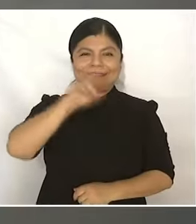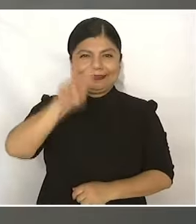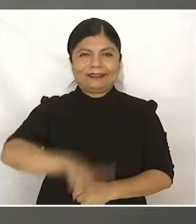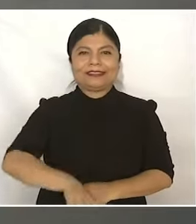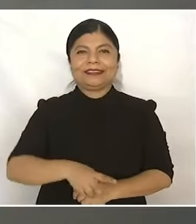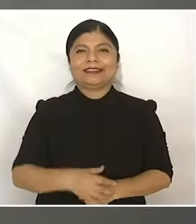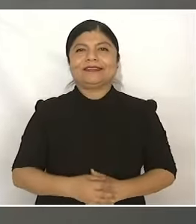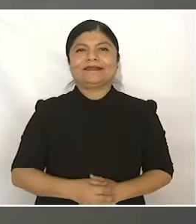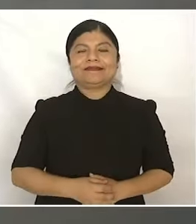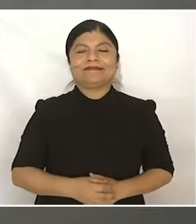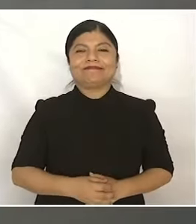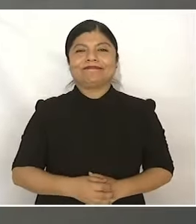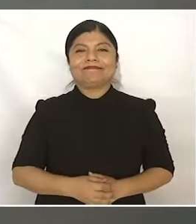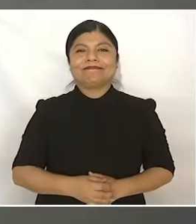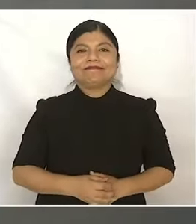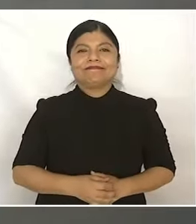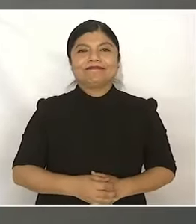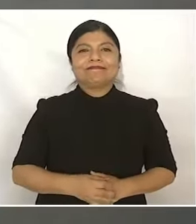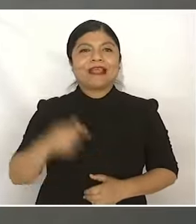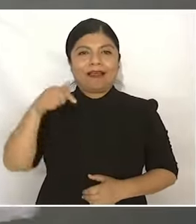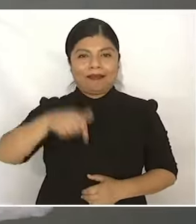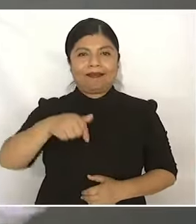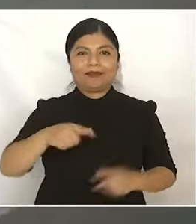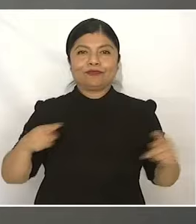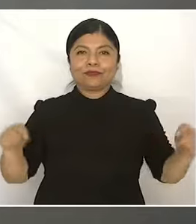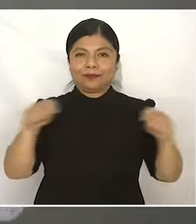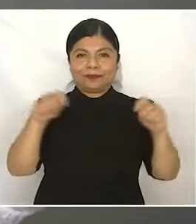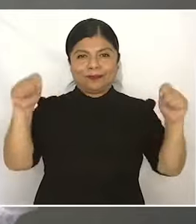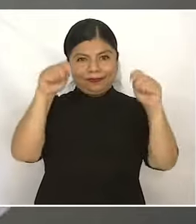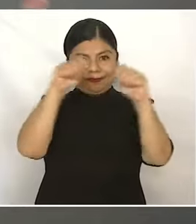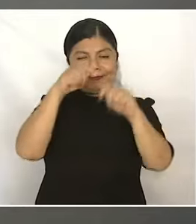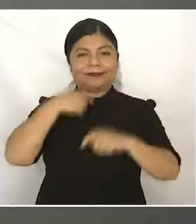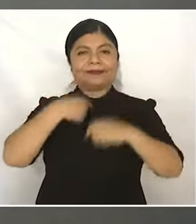Me da mucho gusto aquí. Mire, Tulum